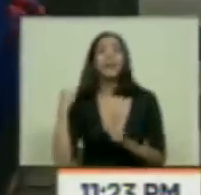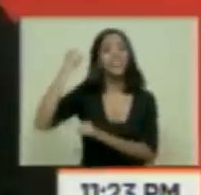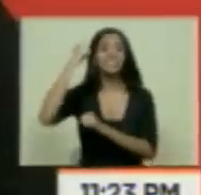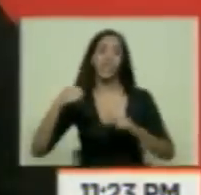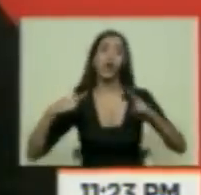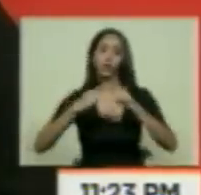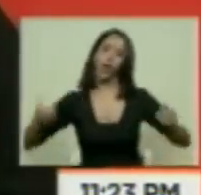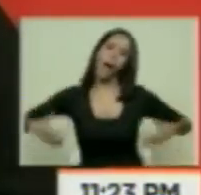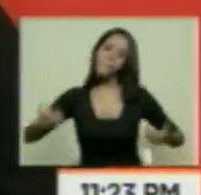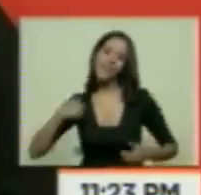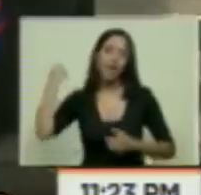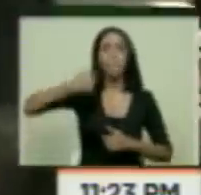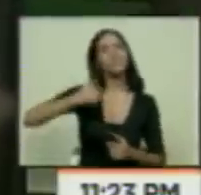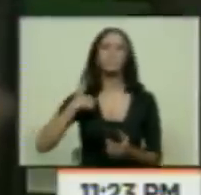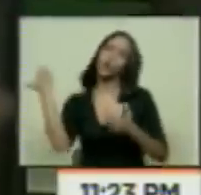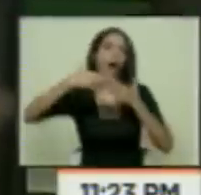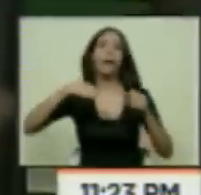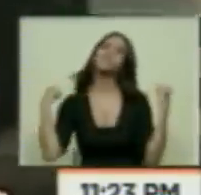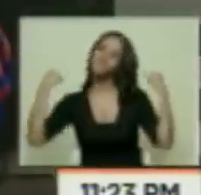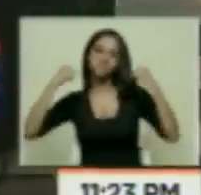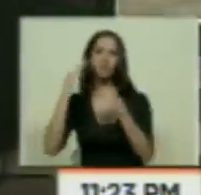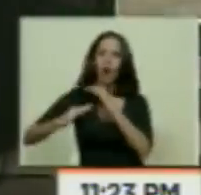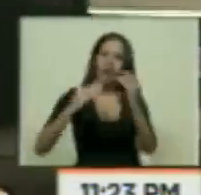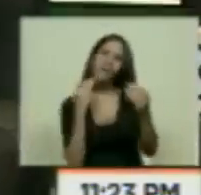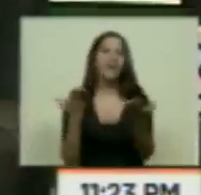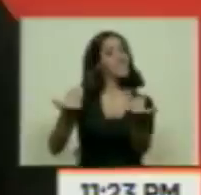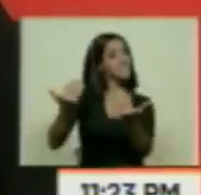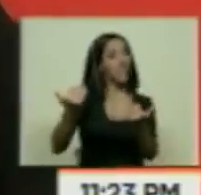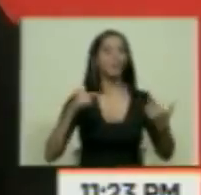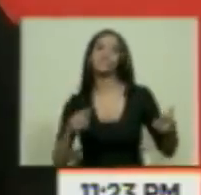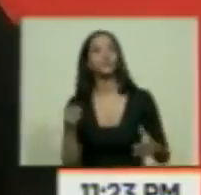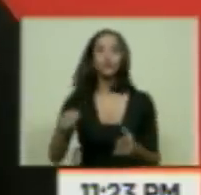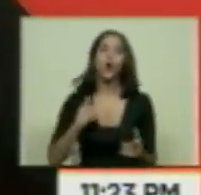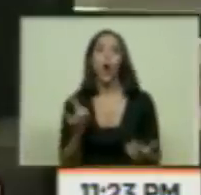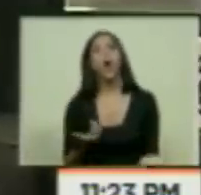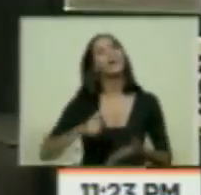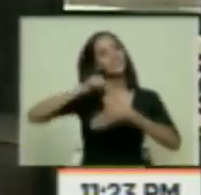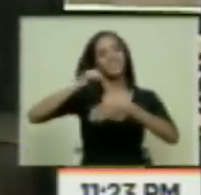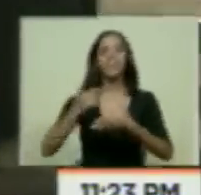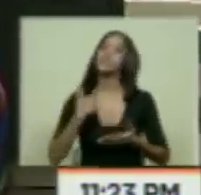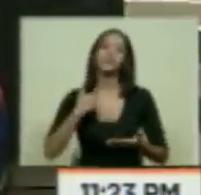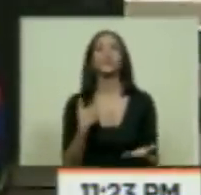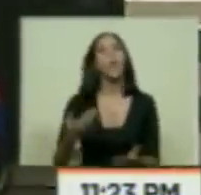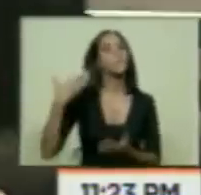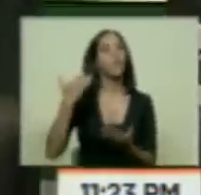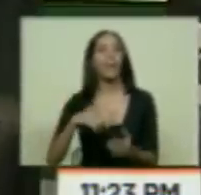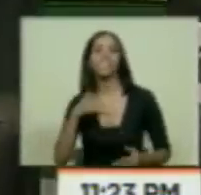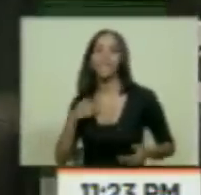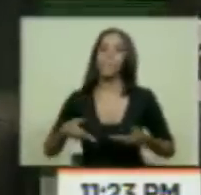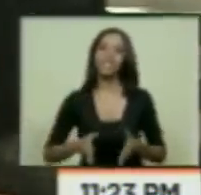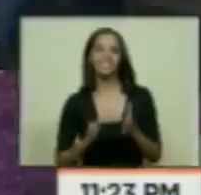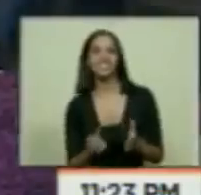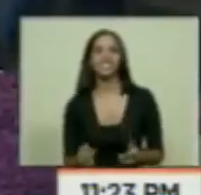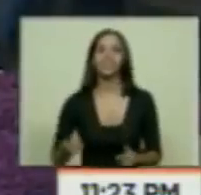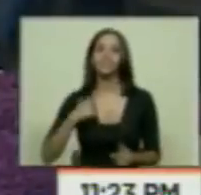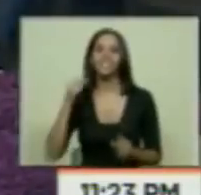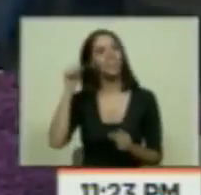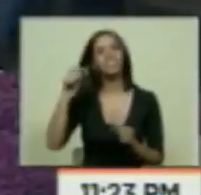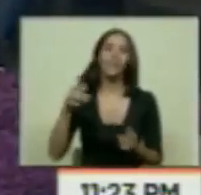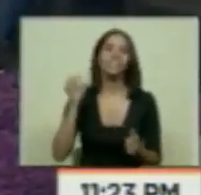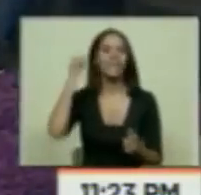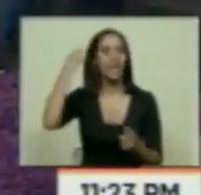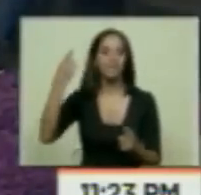Porque rapeando soy Bruce Lee sin nacer en Hong Kong. Boricua de pura cepa, solo me tomé de más. Mi vida se me cada rato